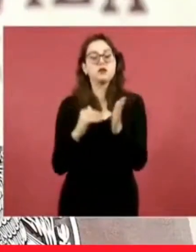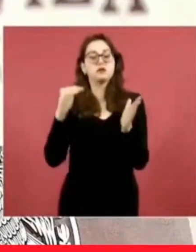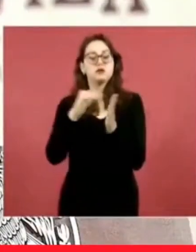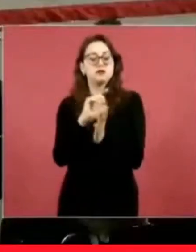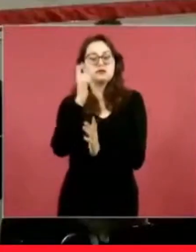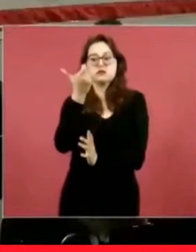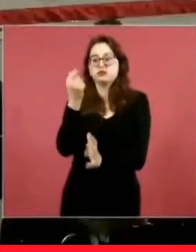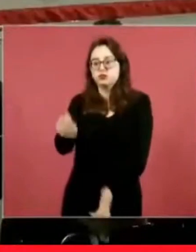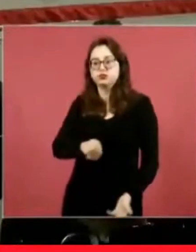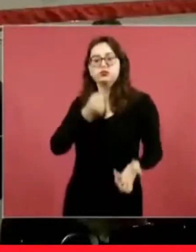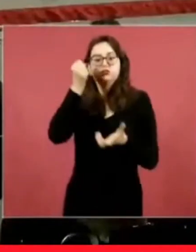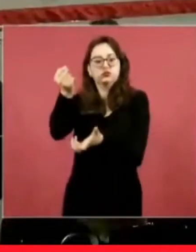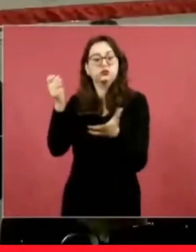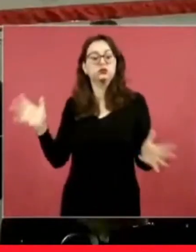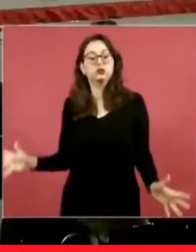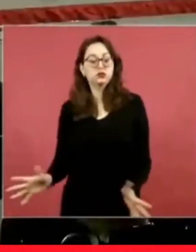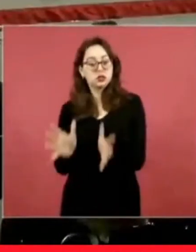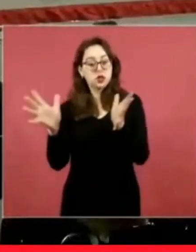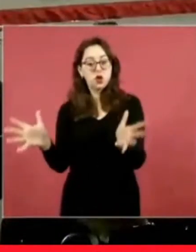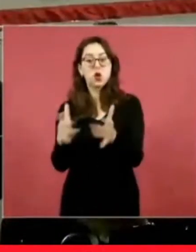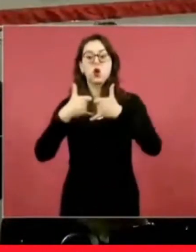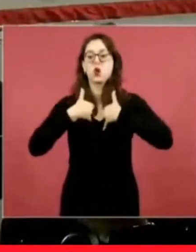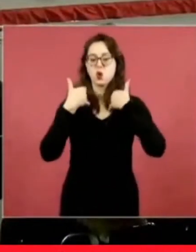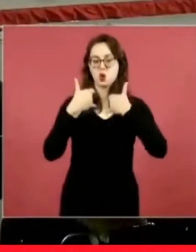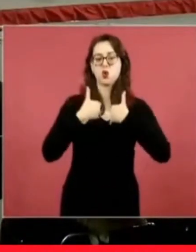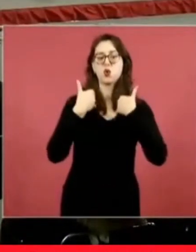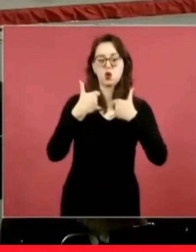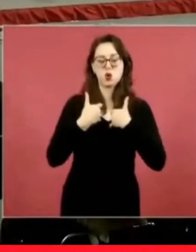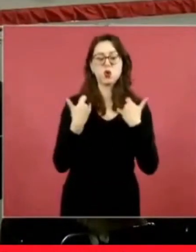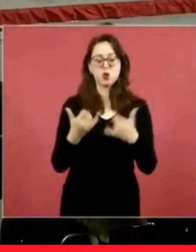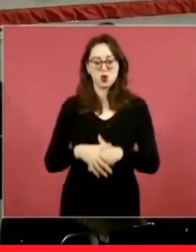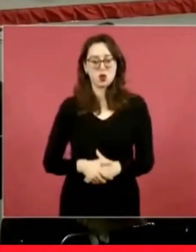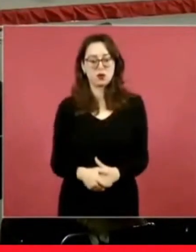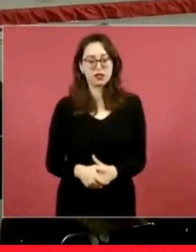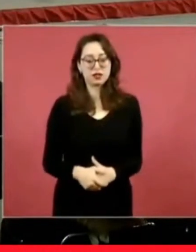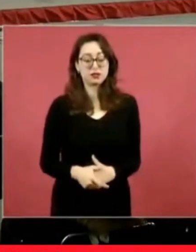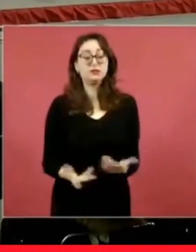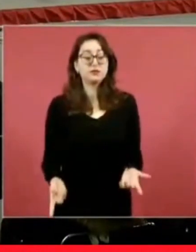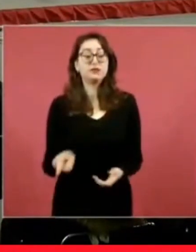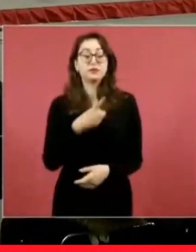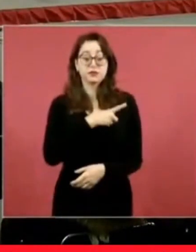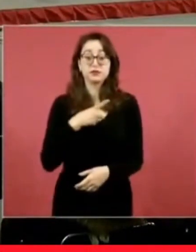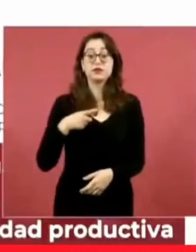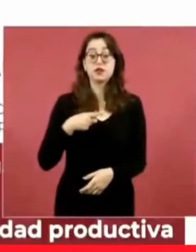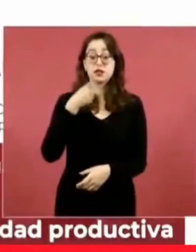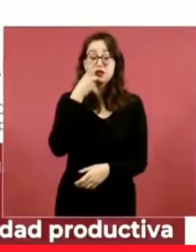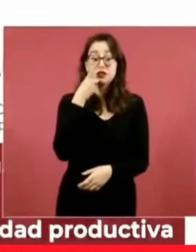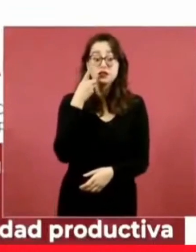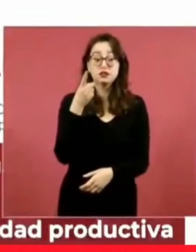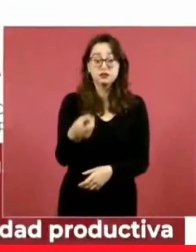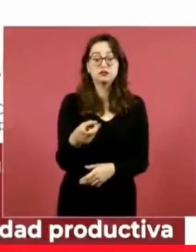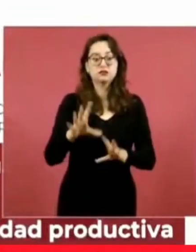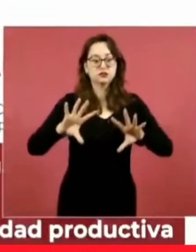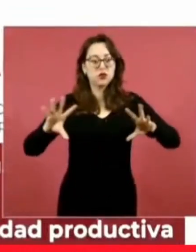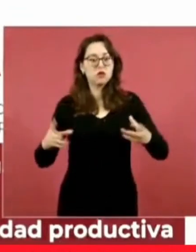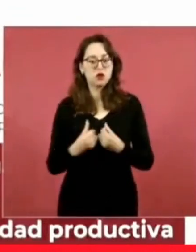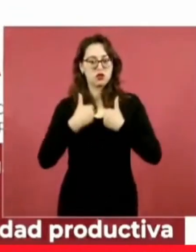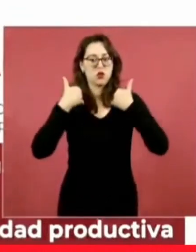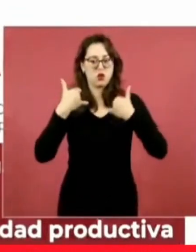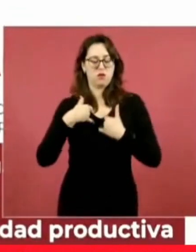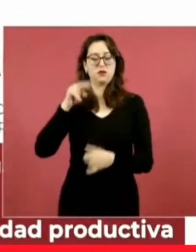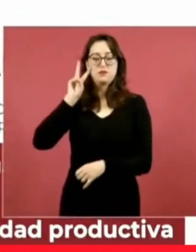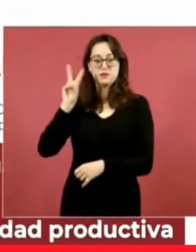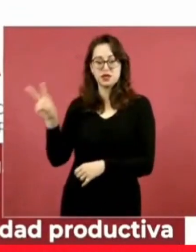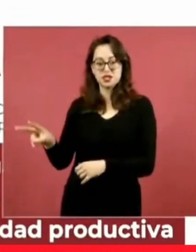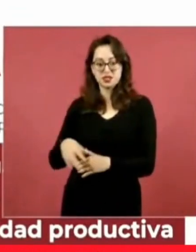Siguiente, es esa justamente, pues comentar que los jóvenes que apoya el programa son justamente los